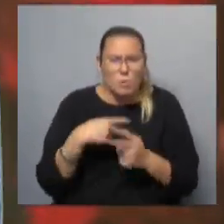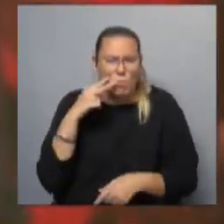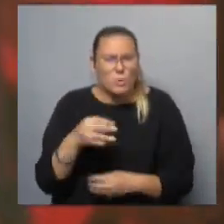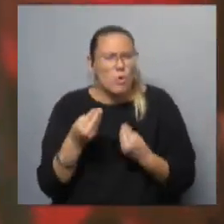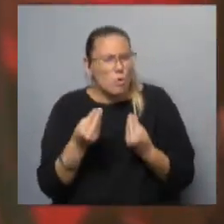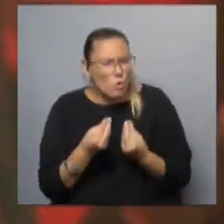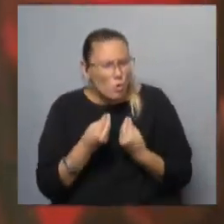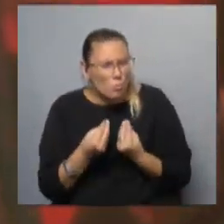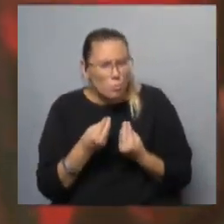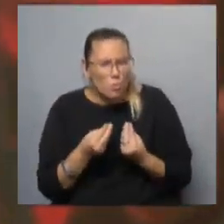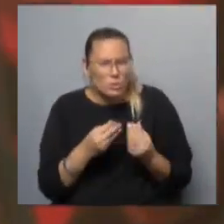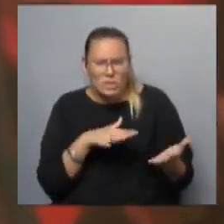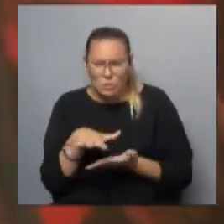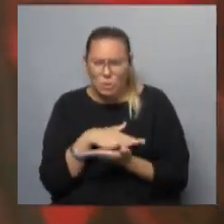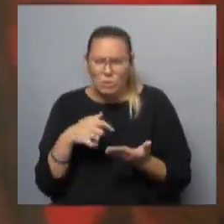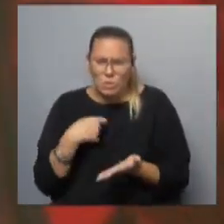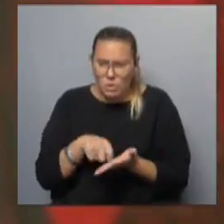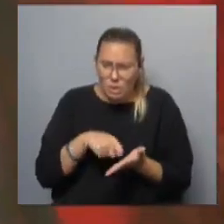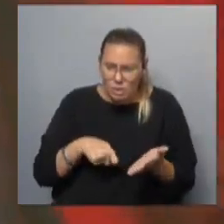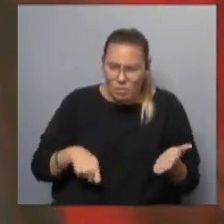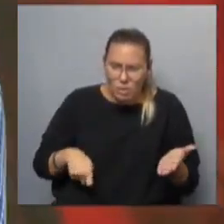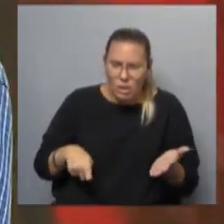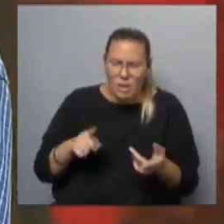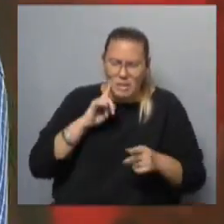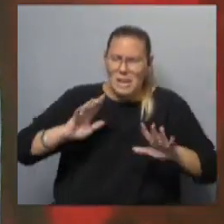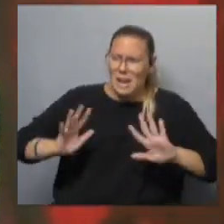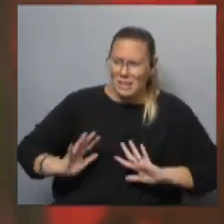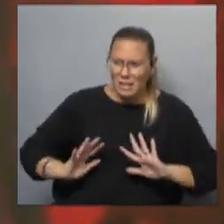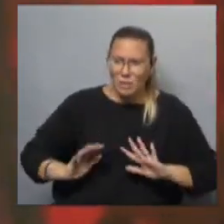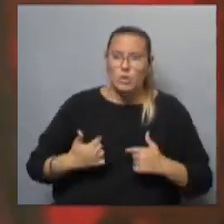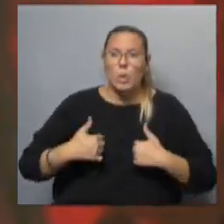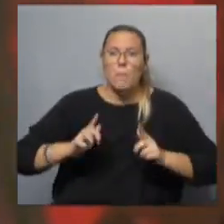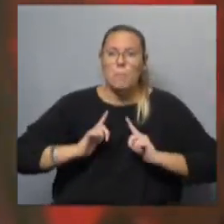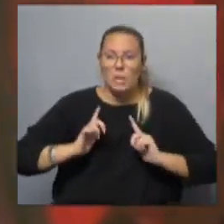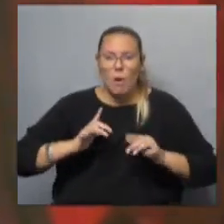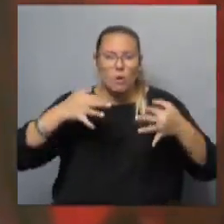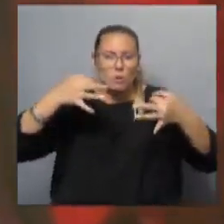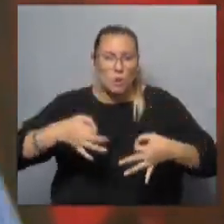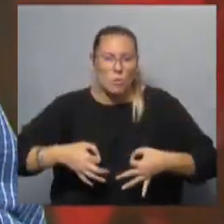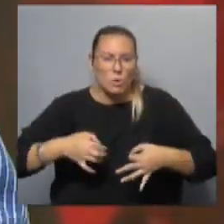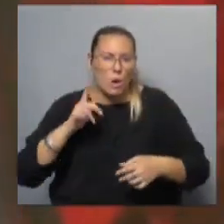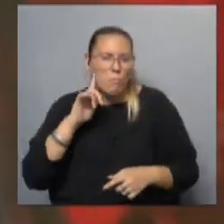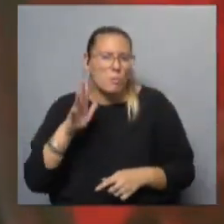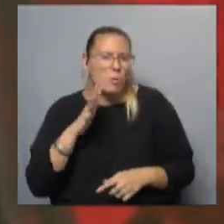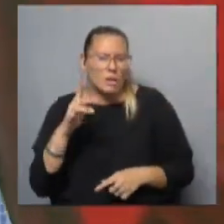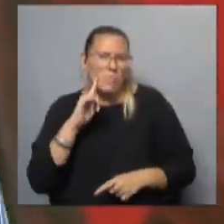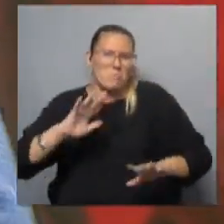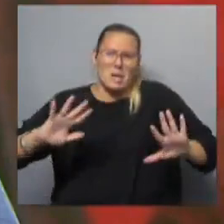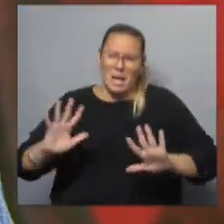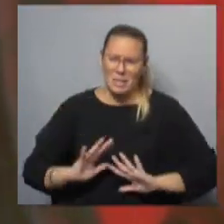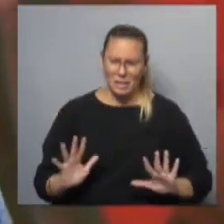¿cómo pasaron tal y cual cosa? Y yo notaba que lo que había pasado no tenía nada que ver. Yo esperaba, seguramente lo ocurrió. No pasaba nada de lo que estaba